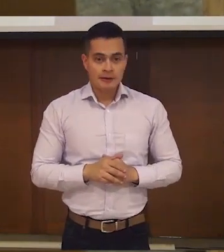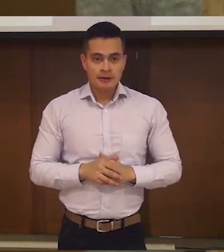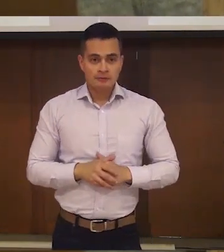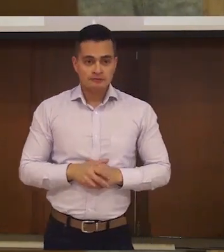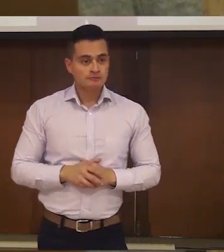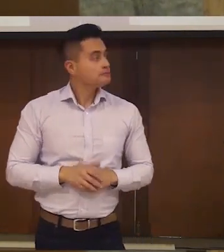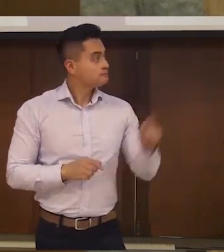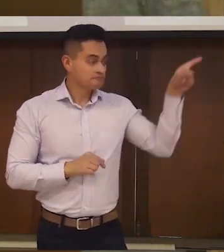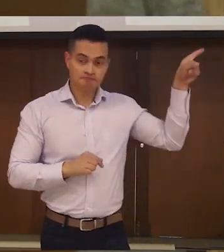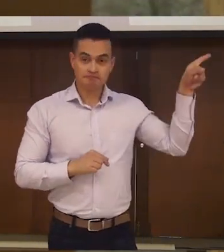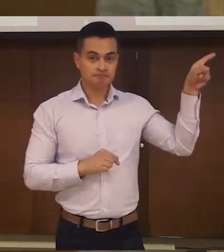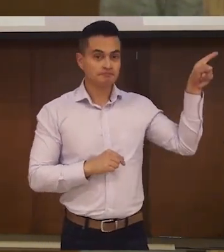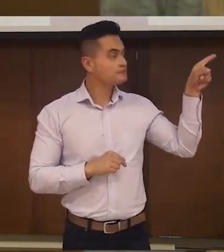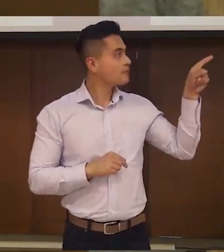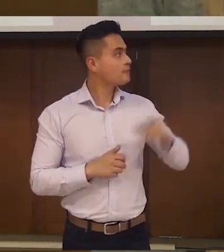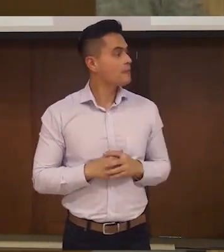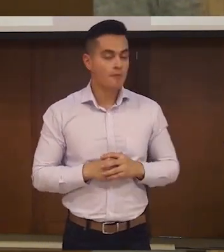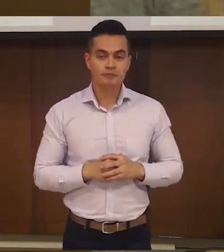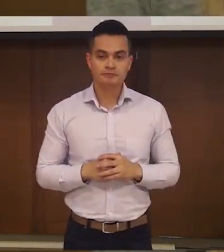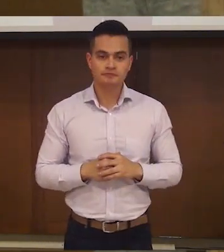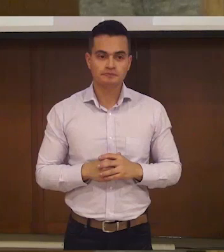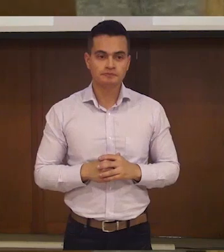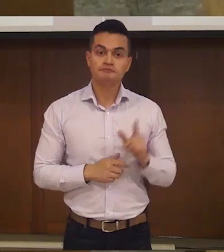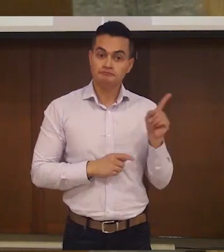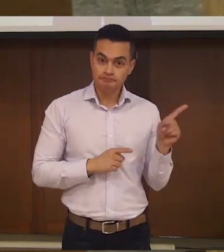esto ha sido así, en otros casos